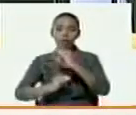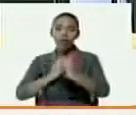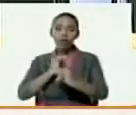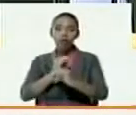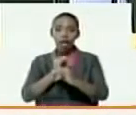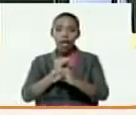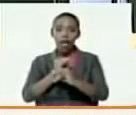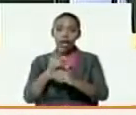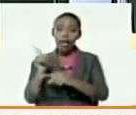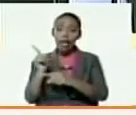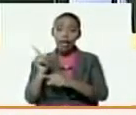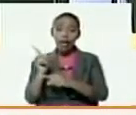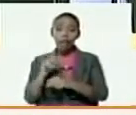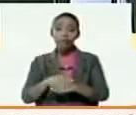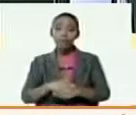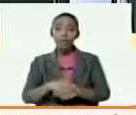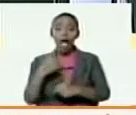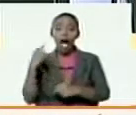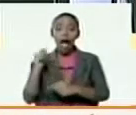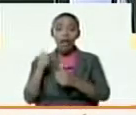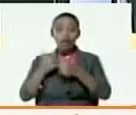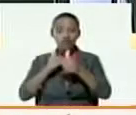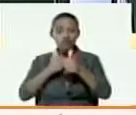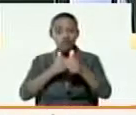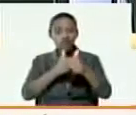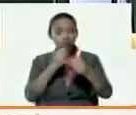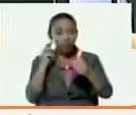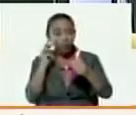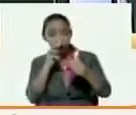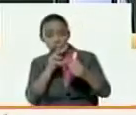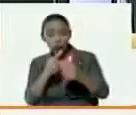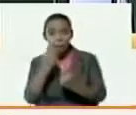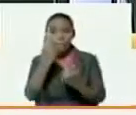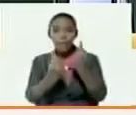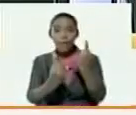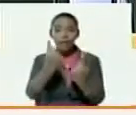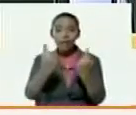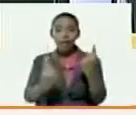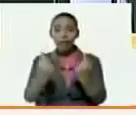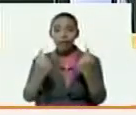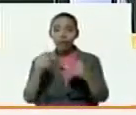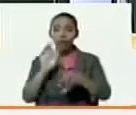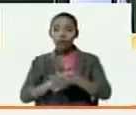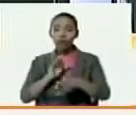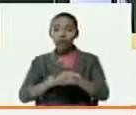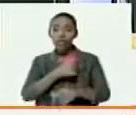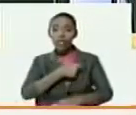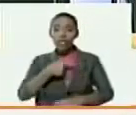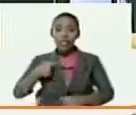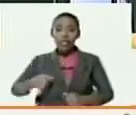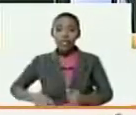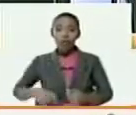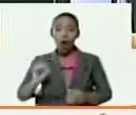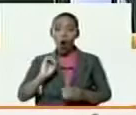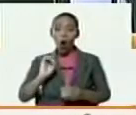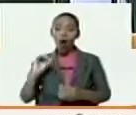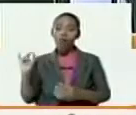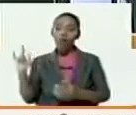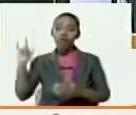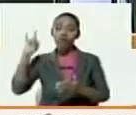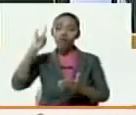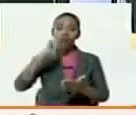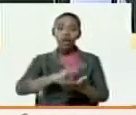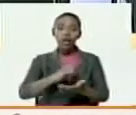que han hecho seguimiento a pacientes hasta ahora procedentes de china o que en su trayecto han pasado por china